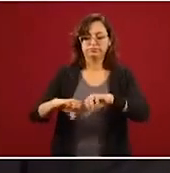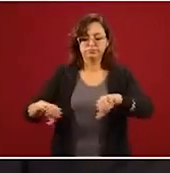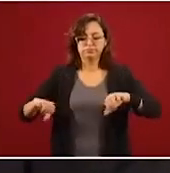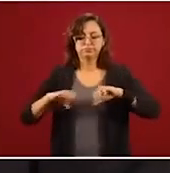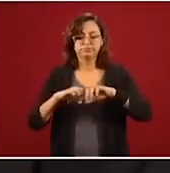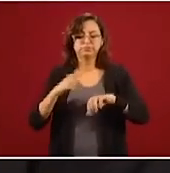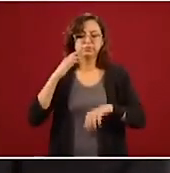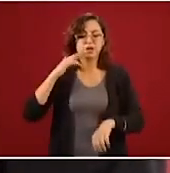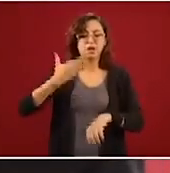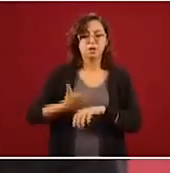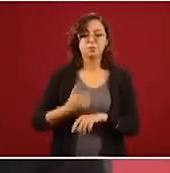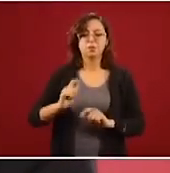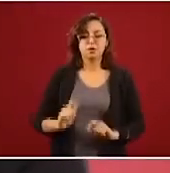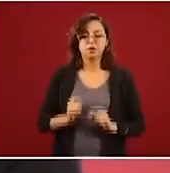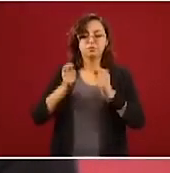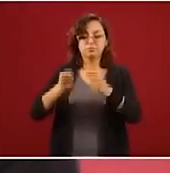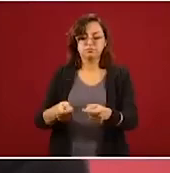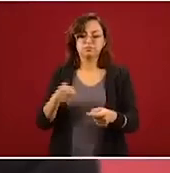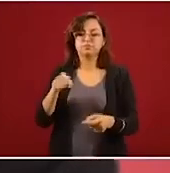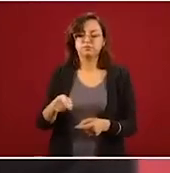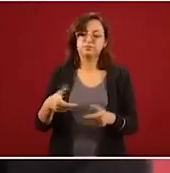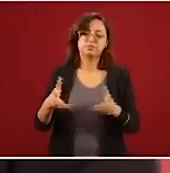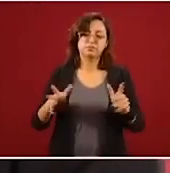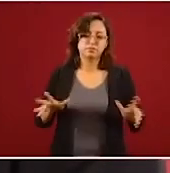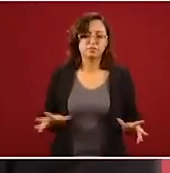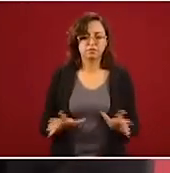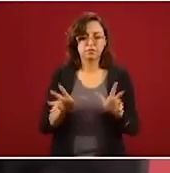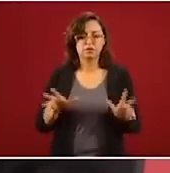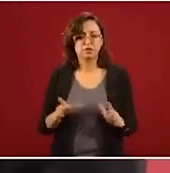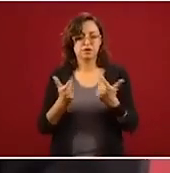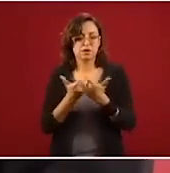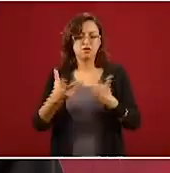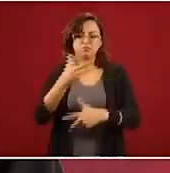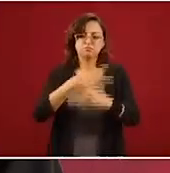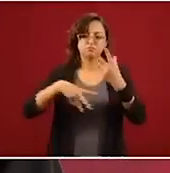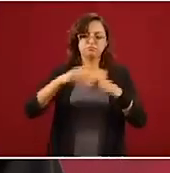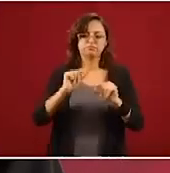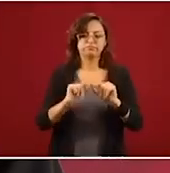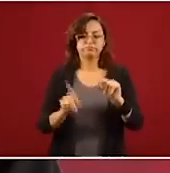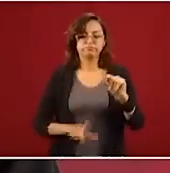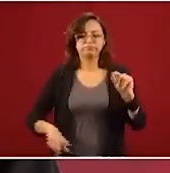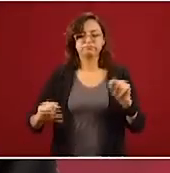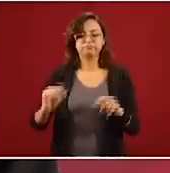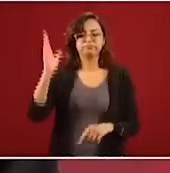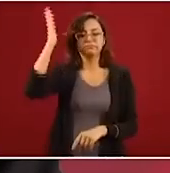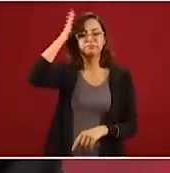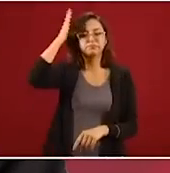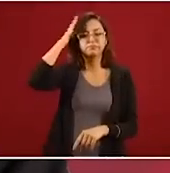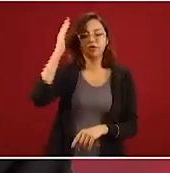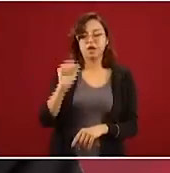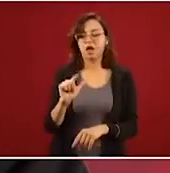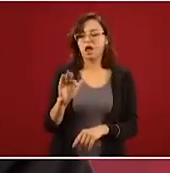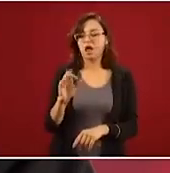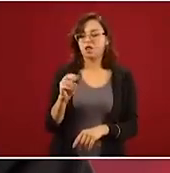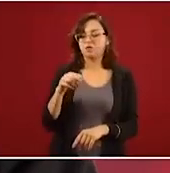encargado de promover el crecimiento económico en el país. Lo encabeza Alfonso